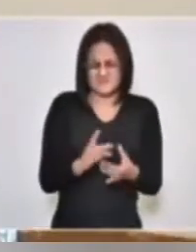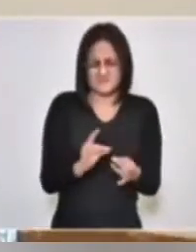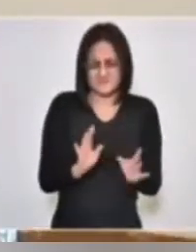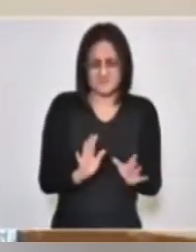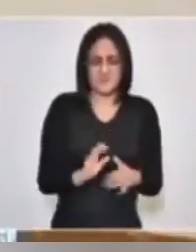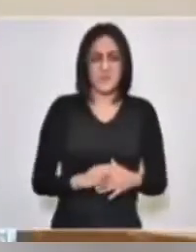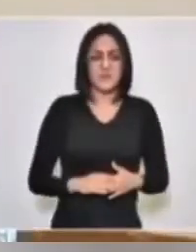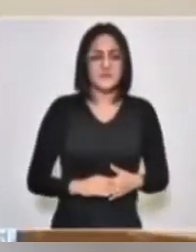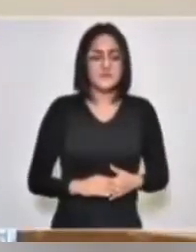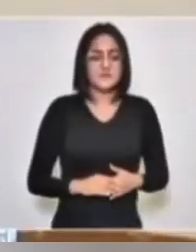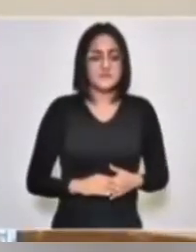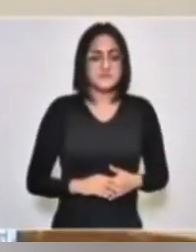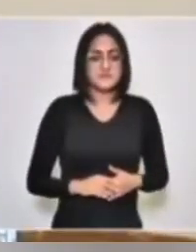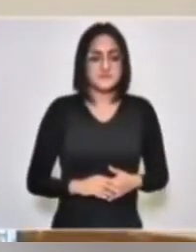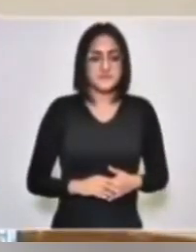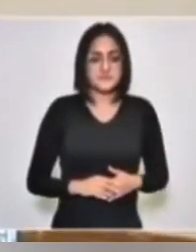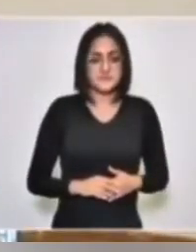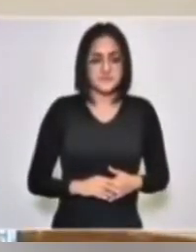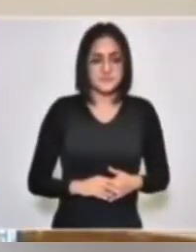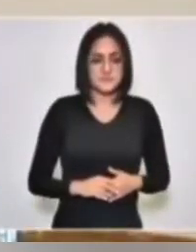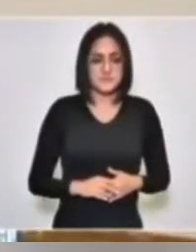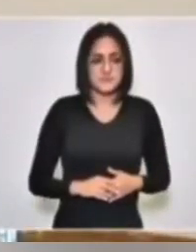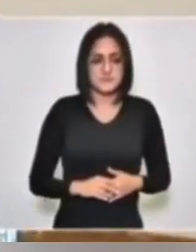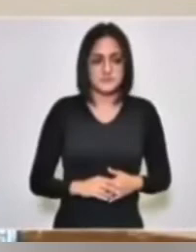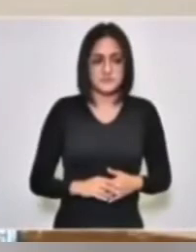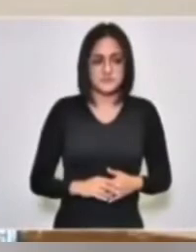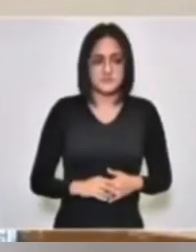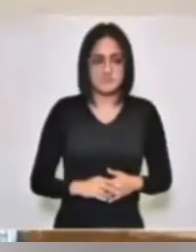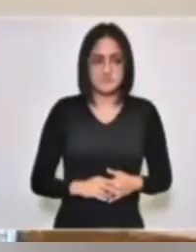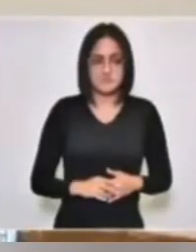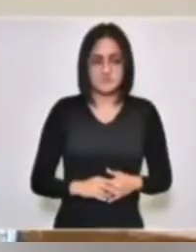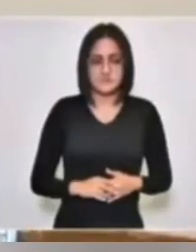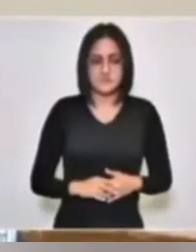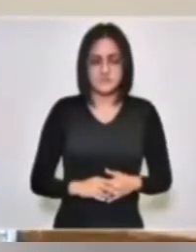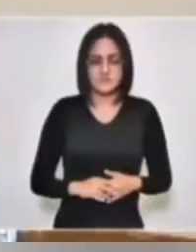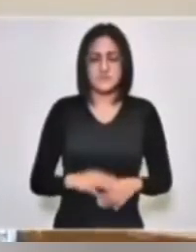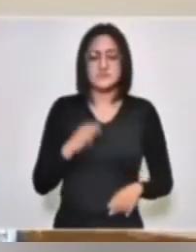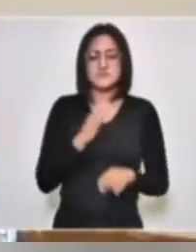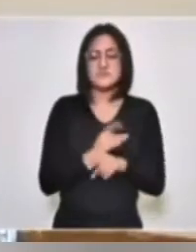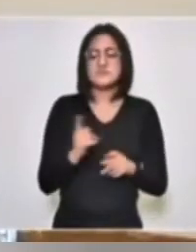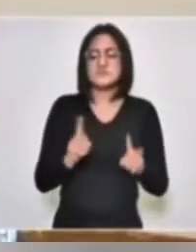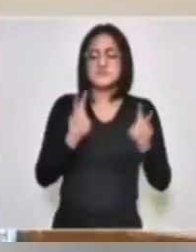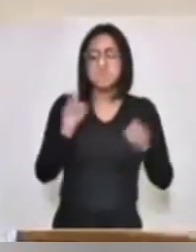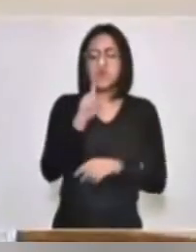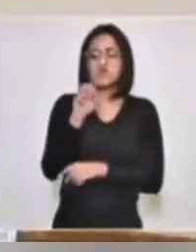entenderlo. Zona conurbada es generar una planeación